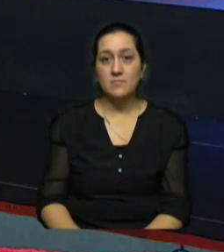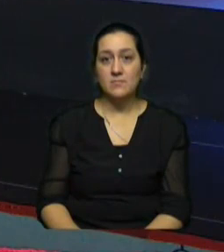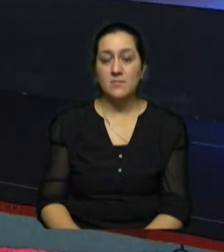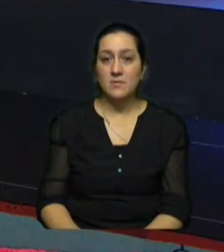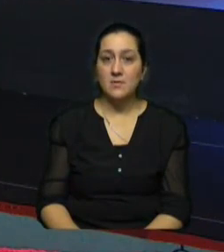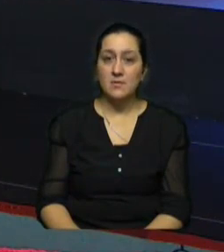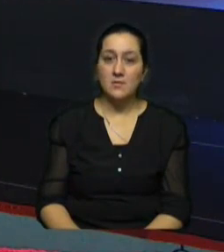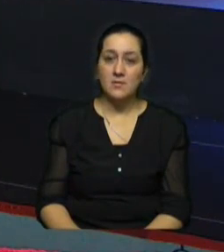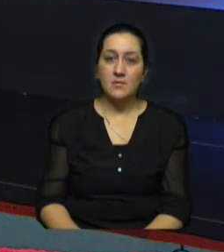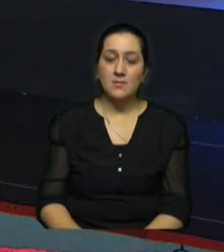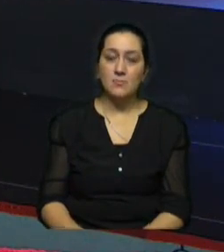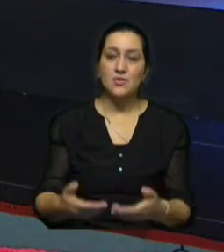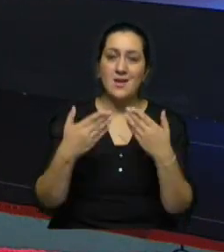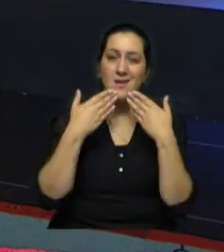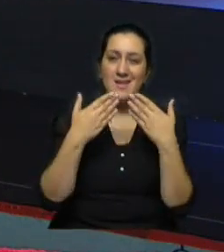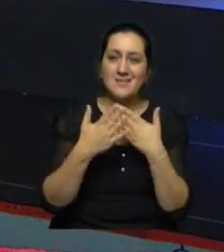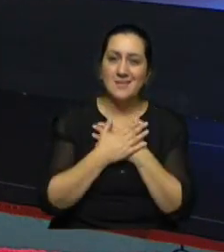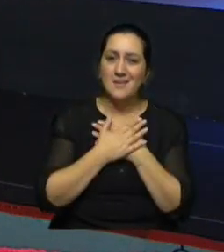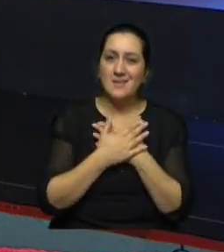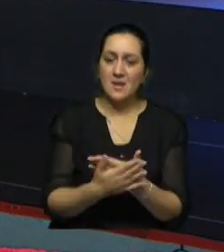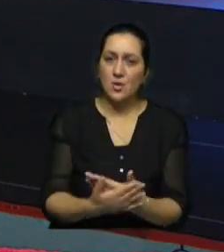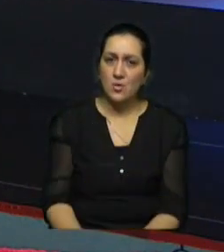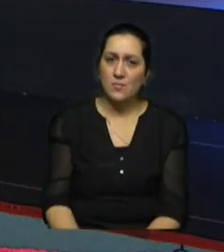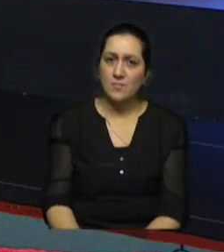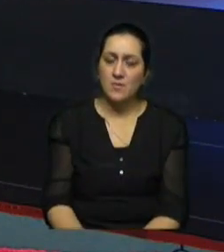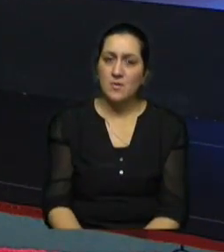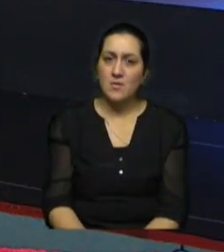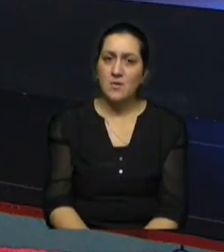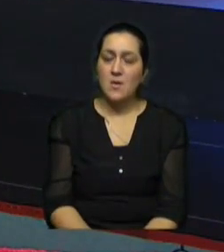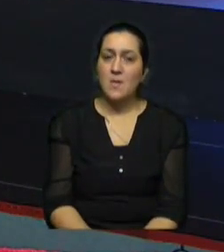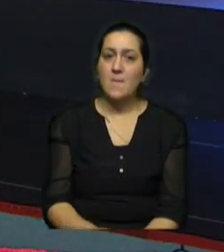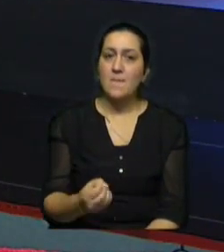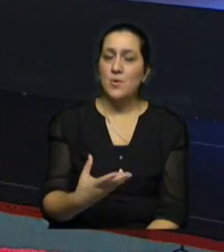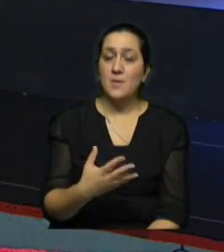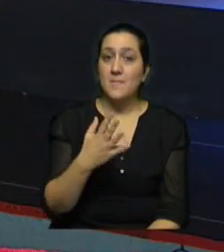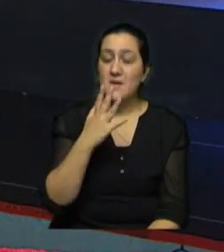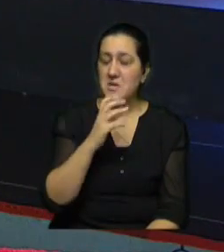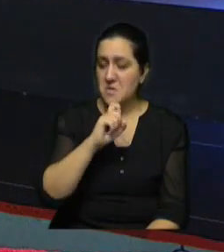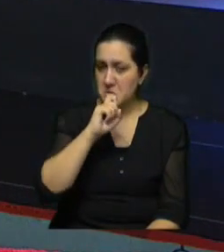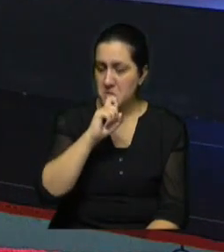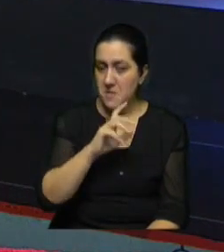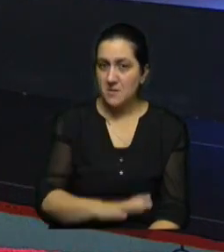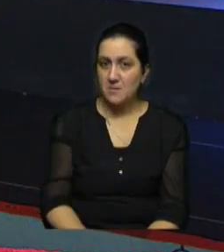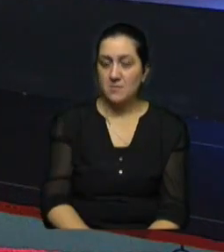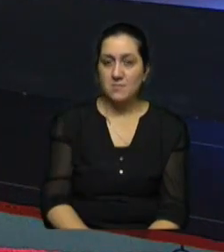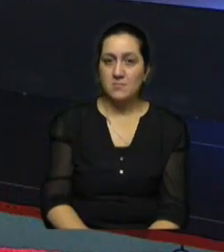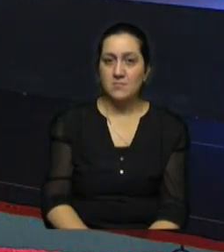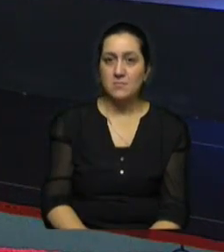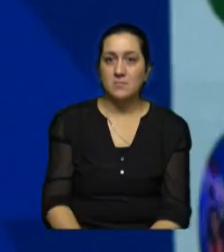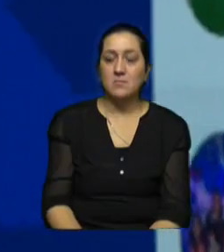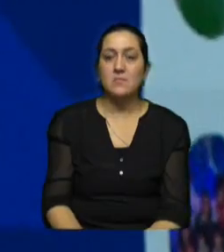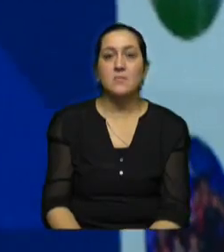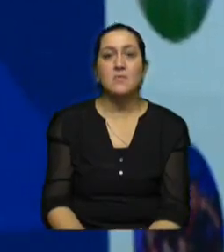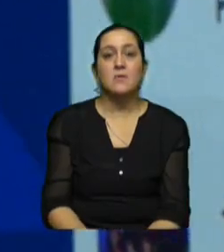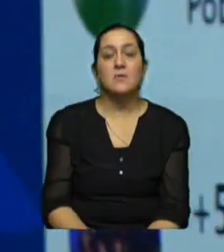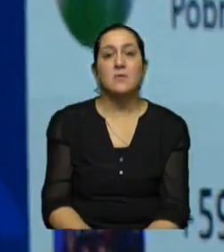¡Ay, gracias! ¡Te quiero! Porque me calienta los trending topics. Señoras y señores, vamos a hablar.